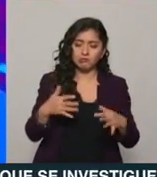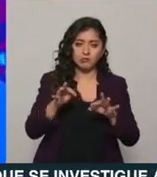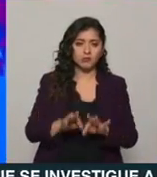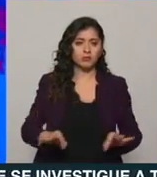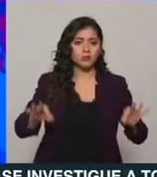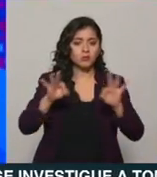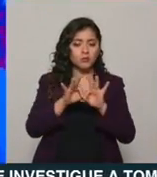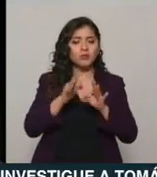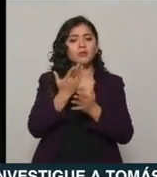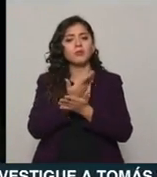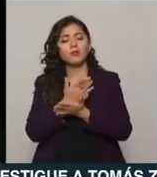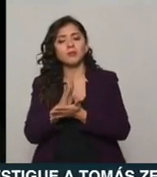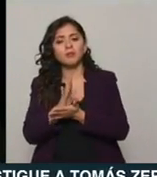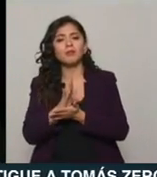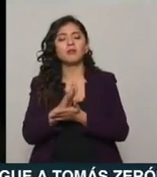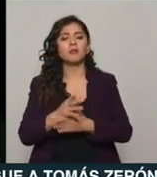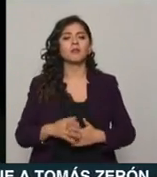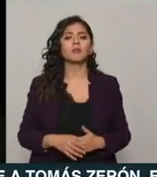tenemos danza